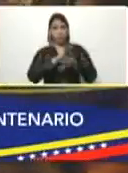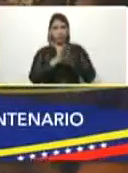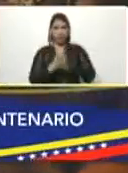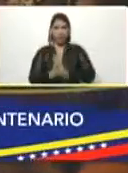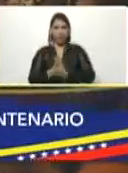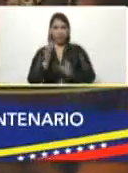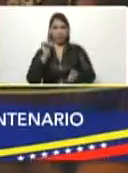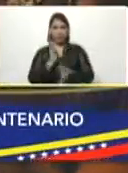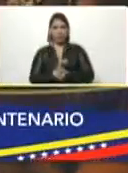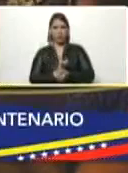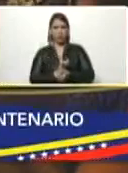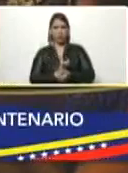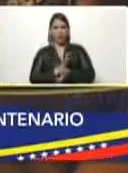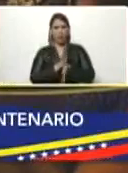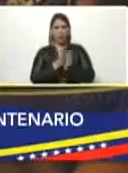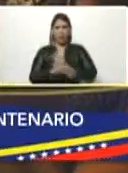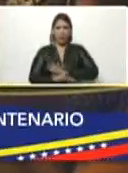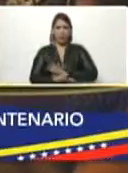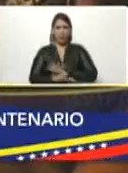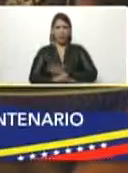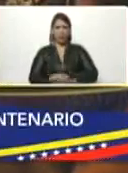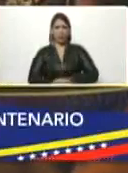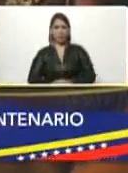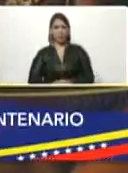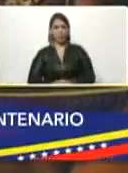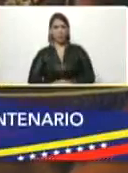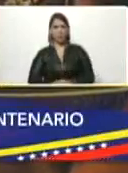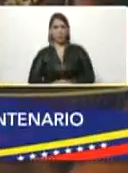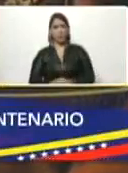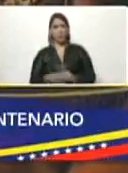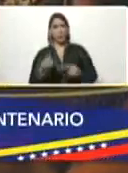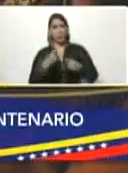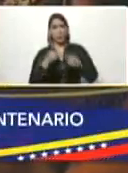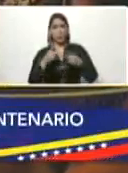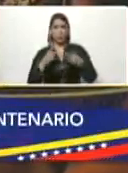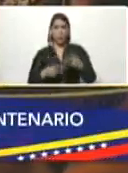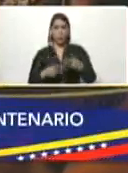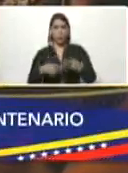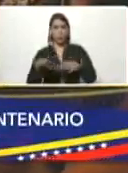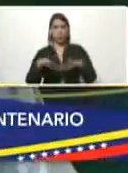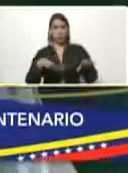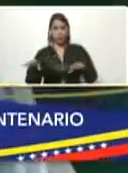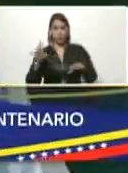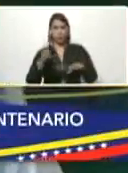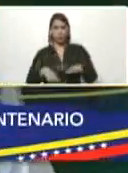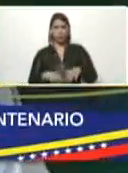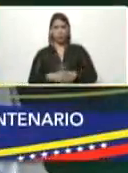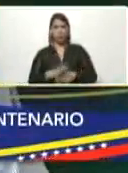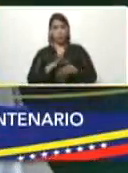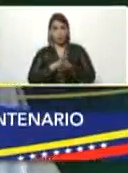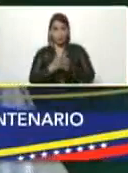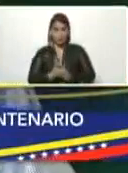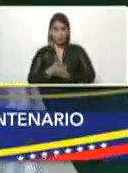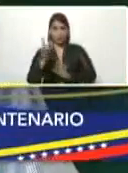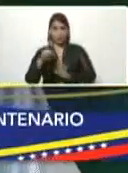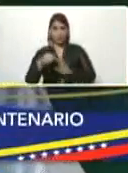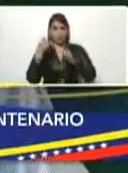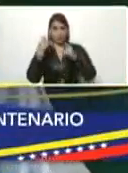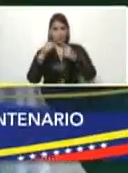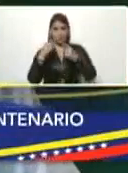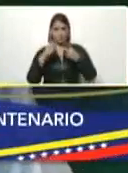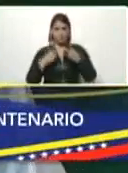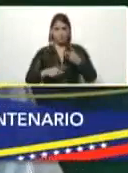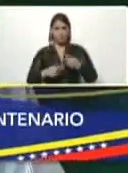esclavitud, de acabar con los tributos, de acabar con sociedades divididas en casta, de acabar con los privilegios